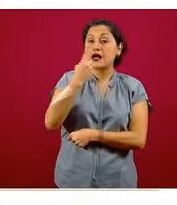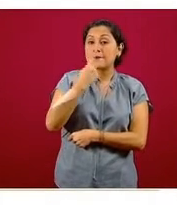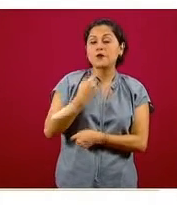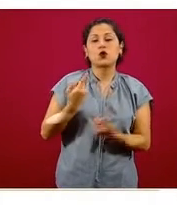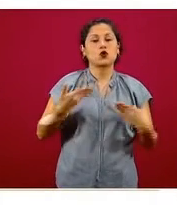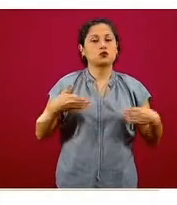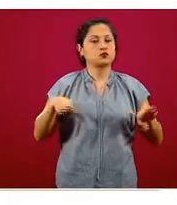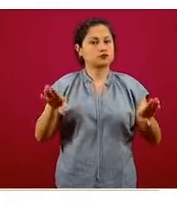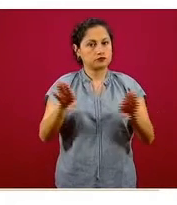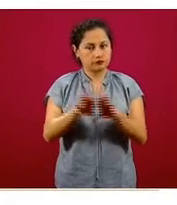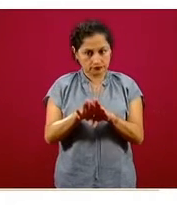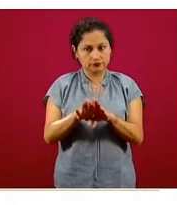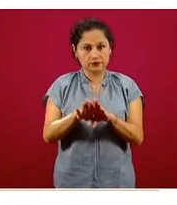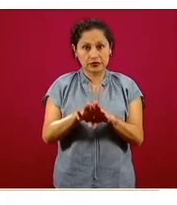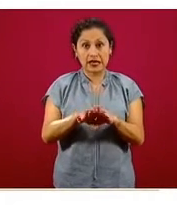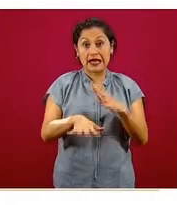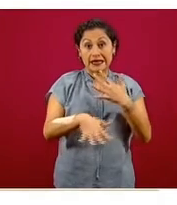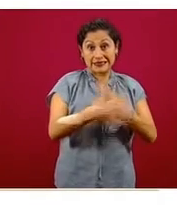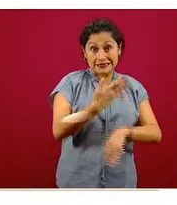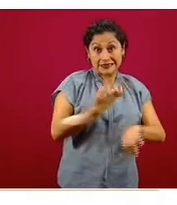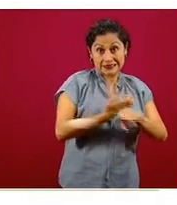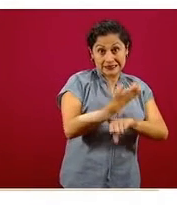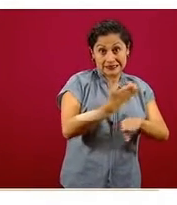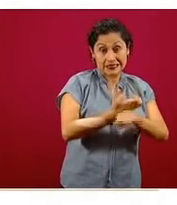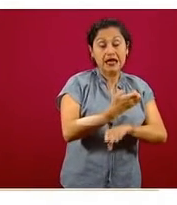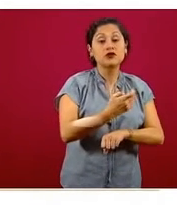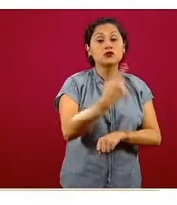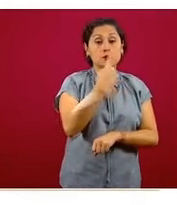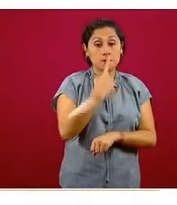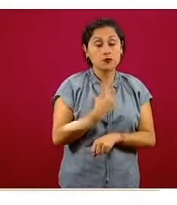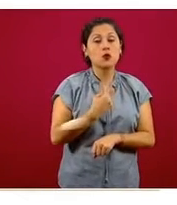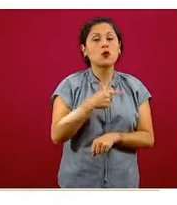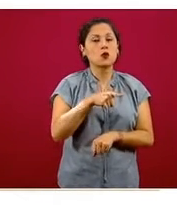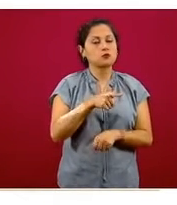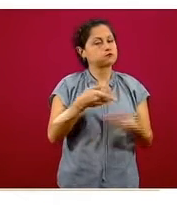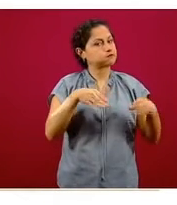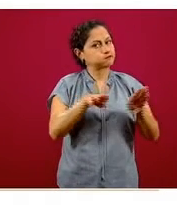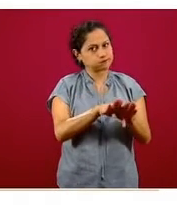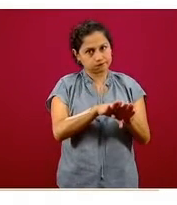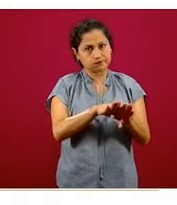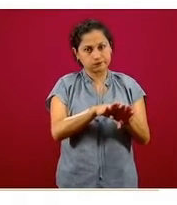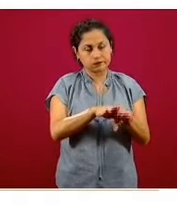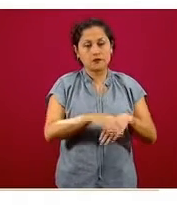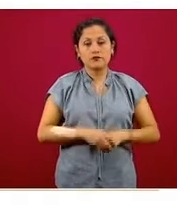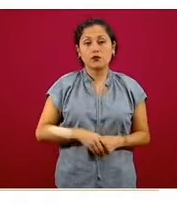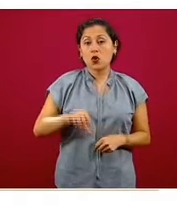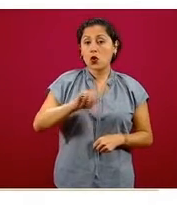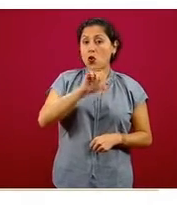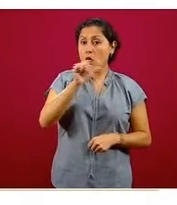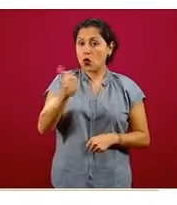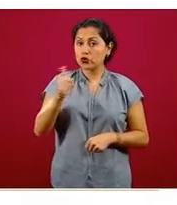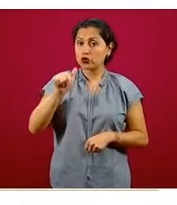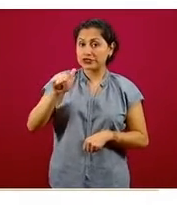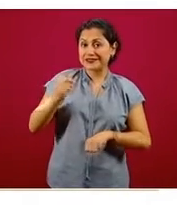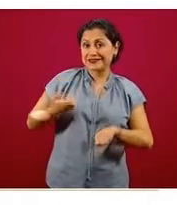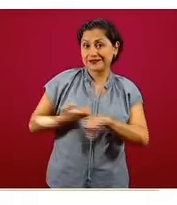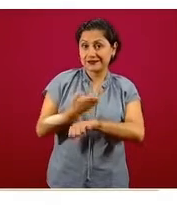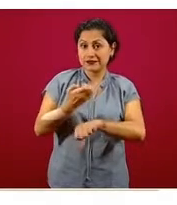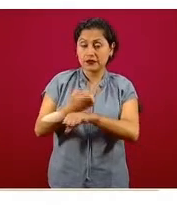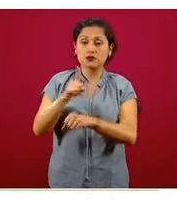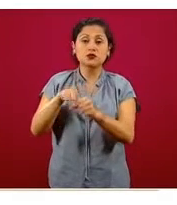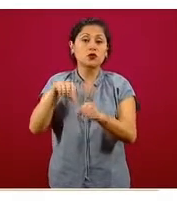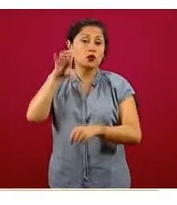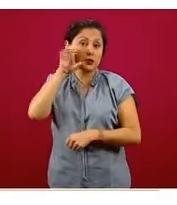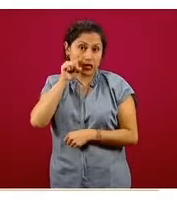entidades federativas van a estar en rojo esta semana, por lo tanto no deberían de realizar este tipo de actividades, pero aquellas 17 que están en color